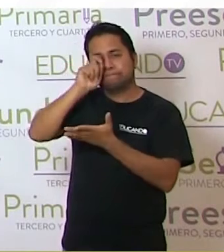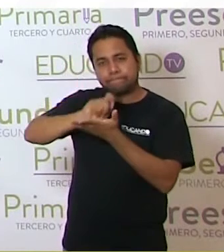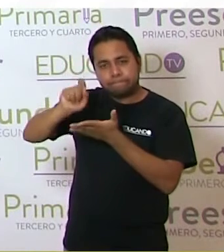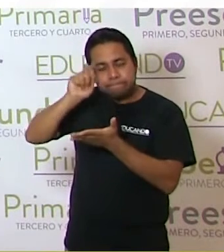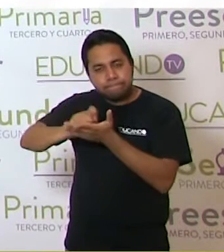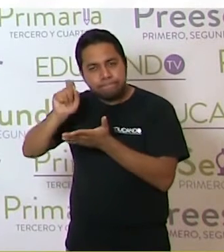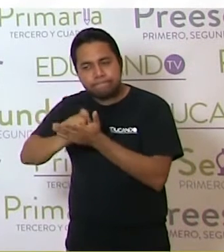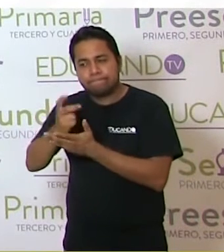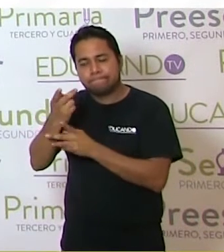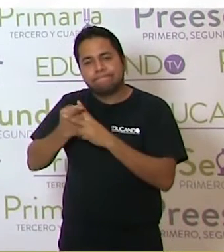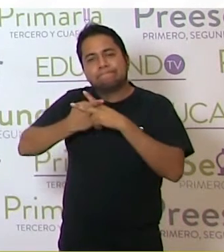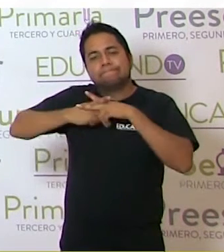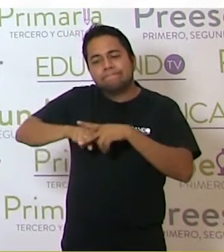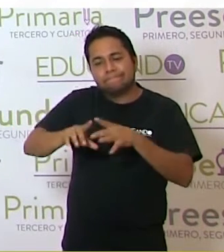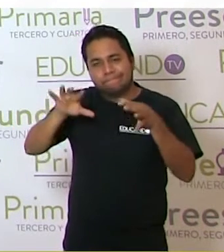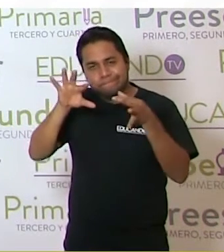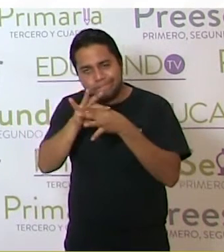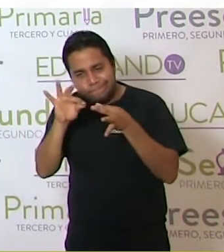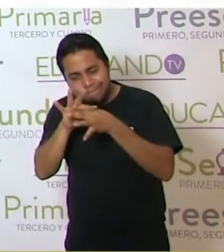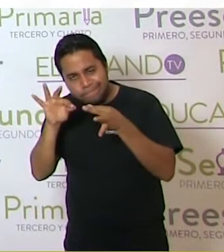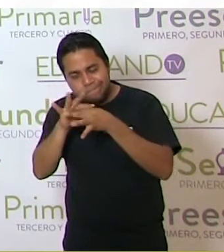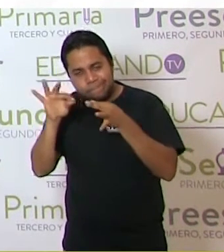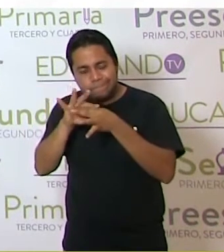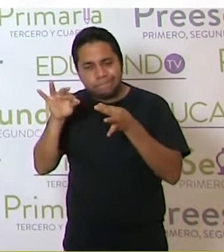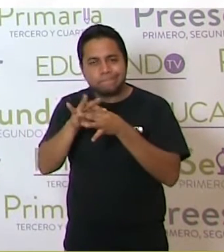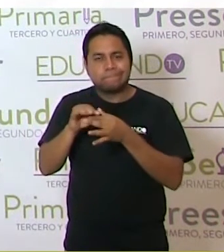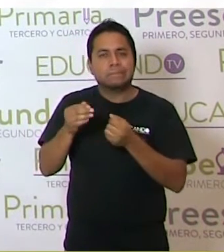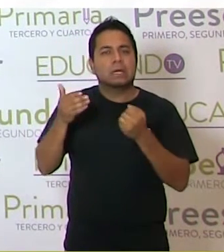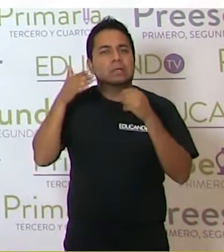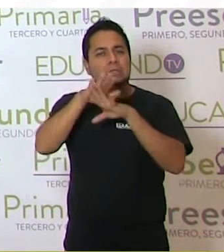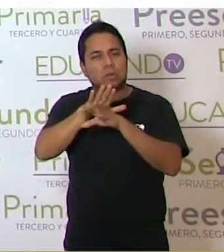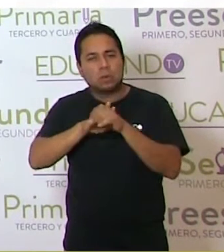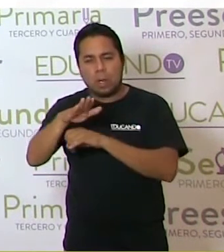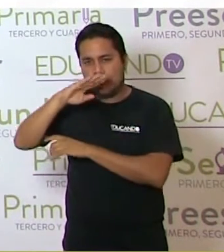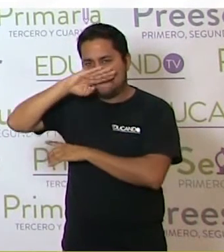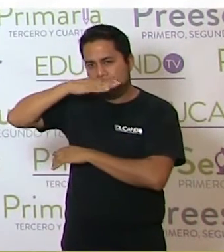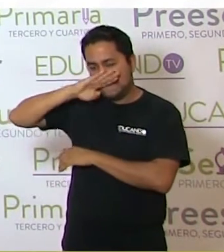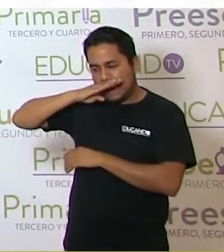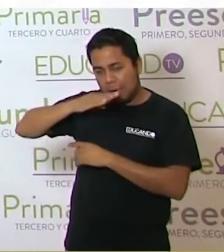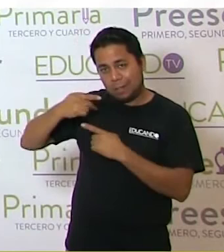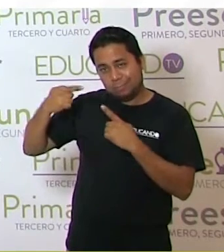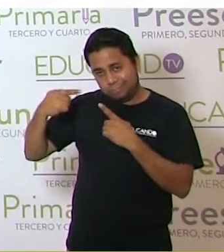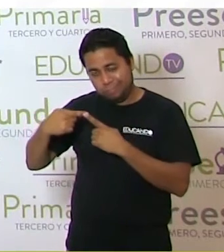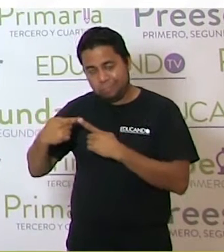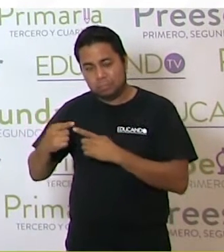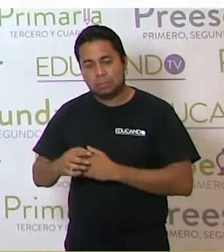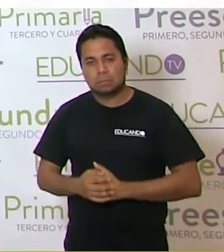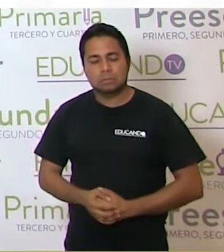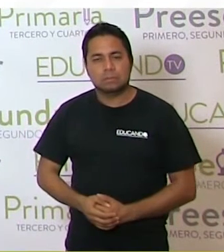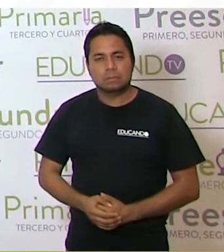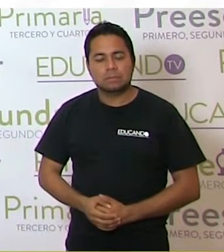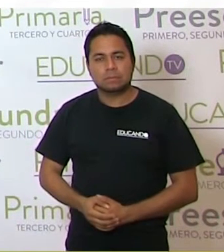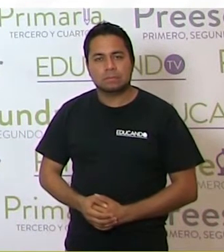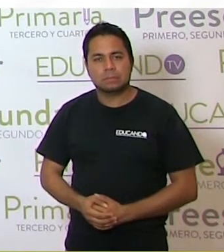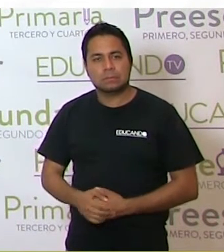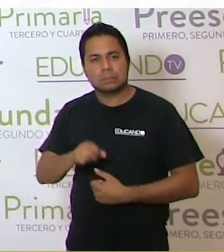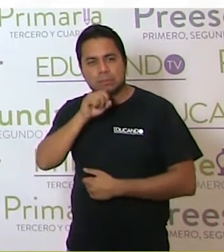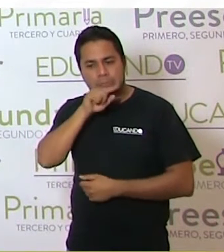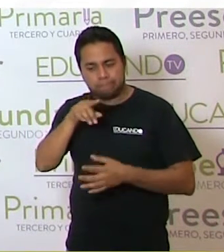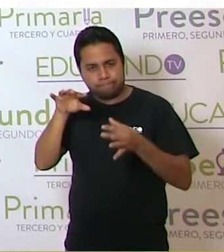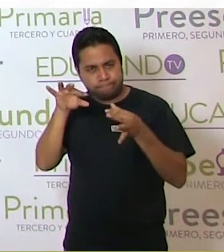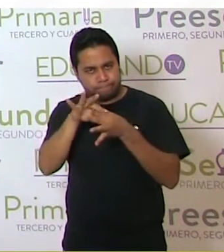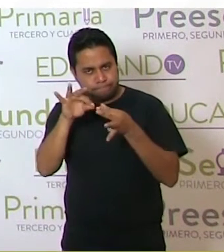introduce a que vamos a hablar de el maíz en específico d